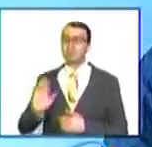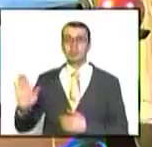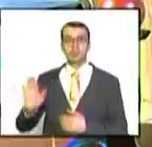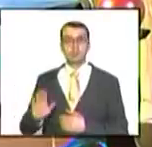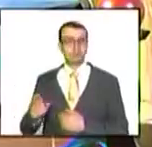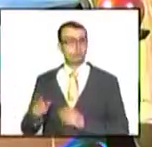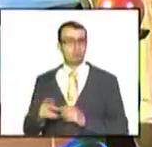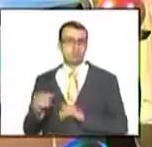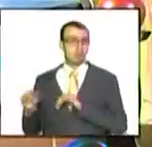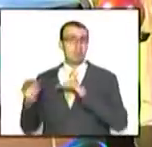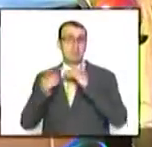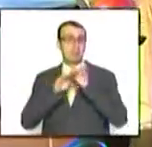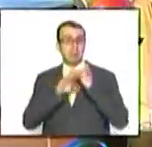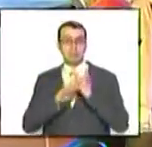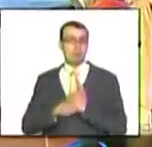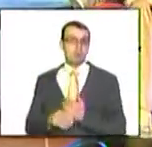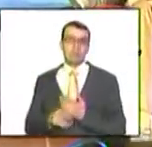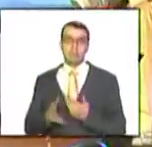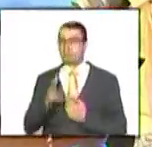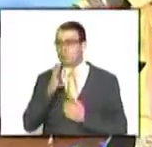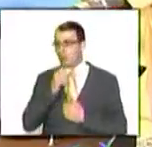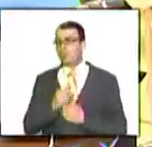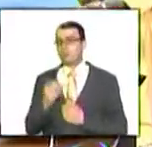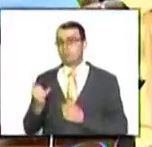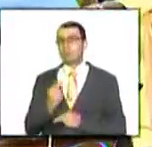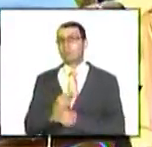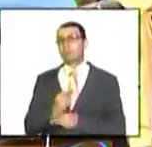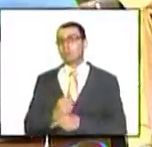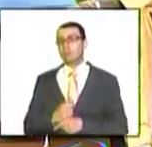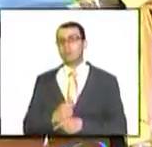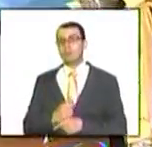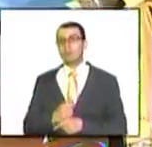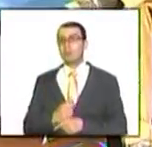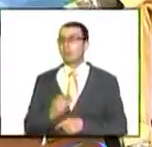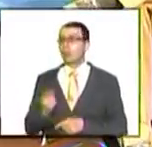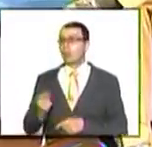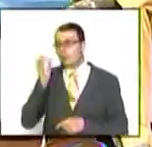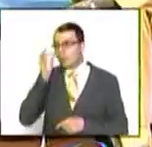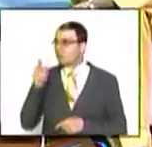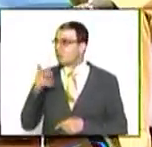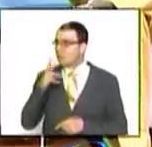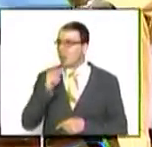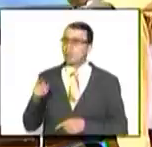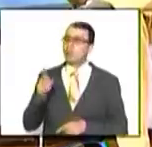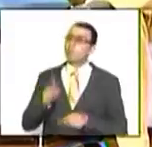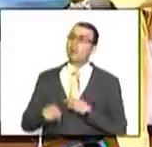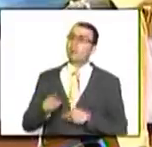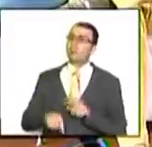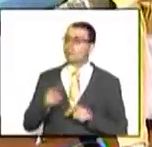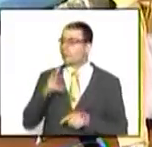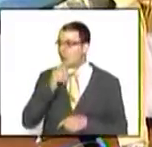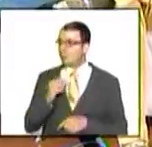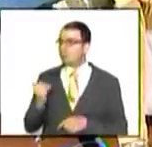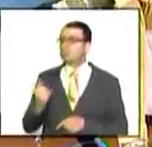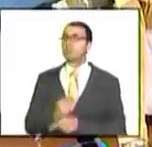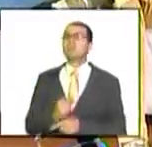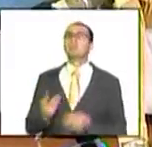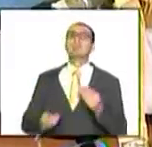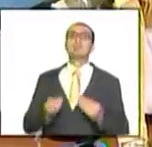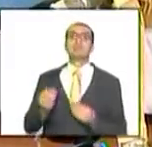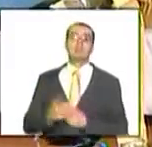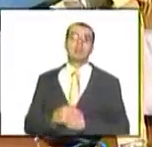la edad tampoco. Nada, nada, nada. Entonces, no, el tema ya no es por la edad, el tema es que ya no hay nada que hacerle. Sí, hay mucho. Digamos